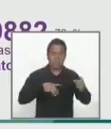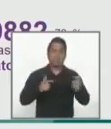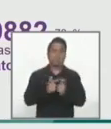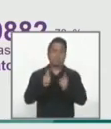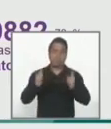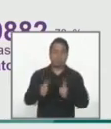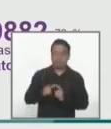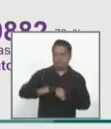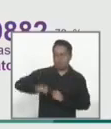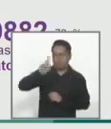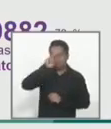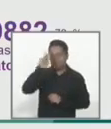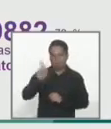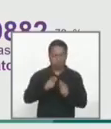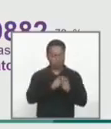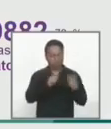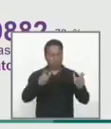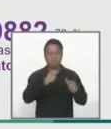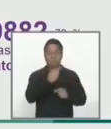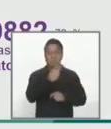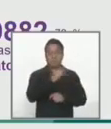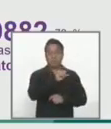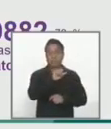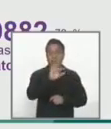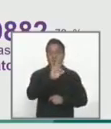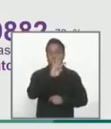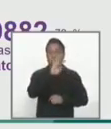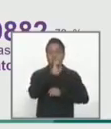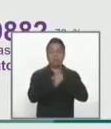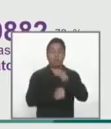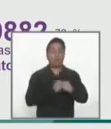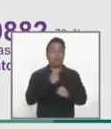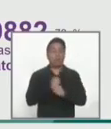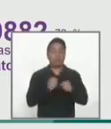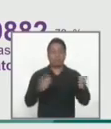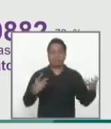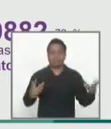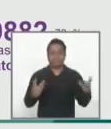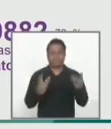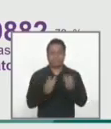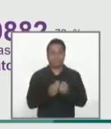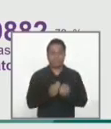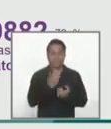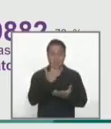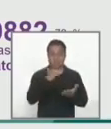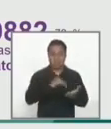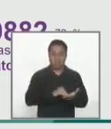edad más afectado es el de 25 a 44 años, con un acumulado de